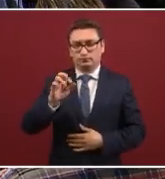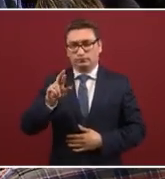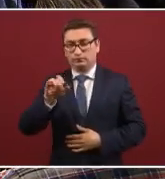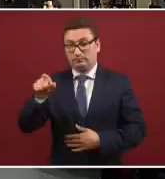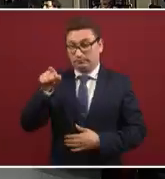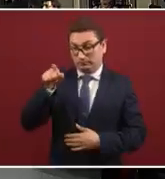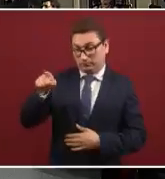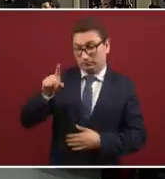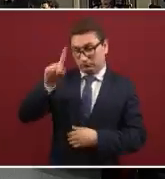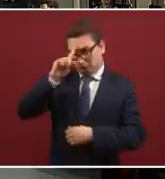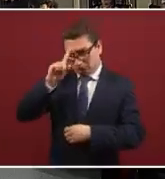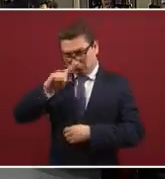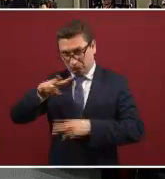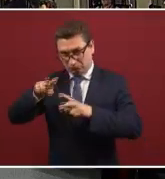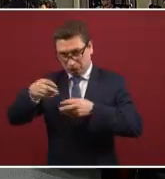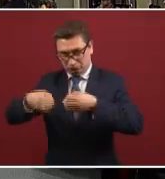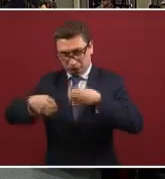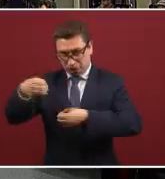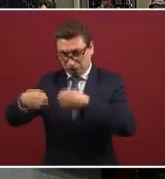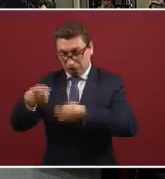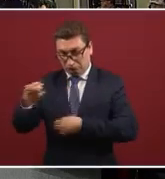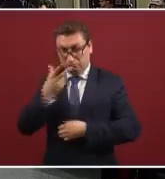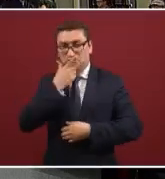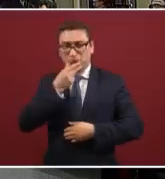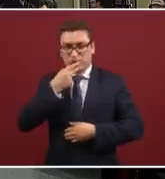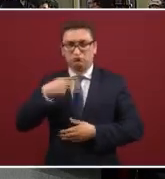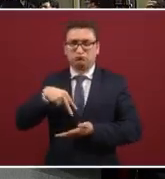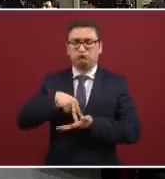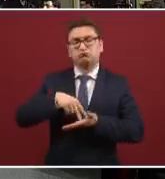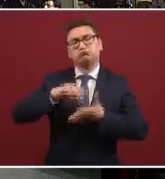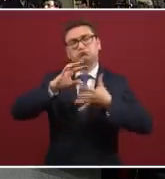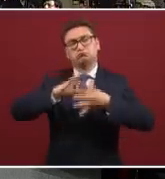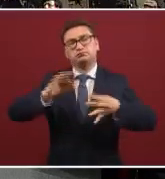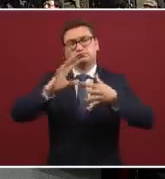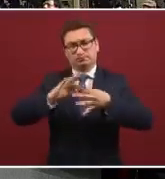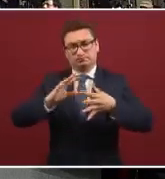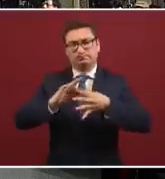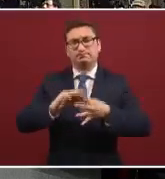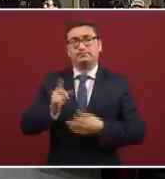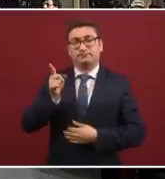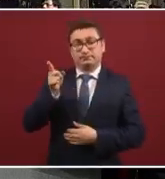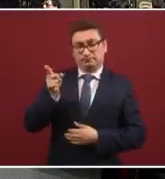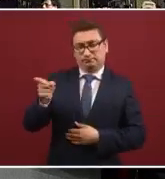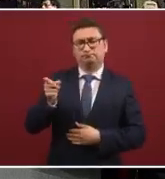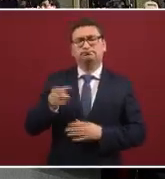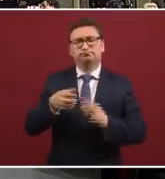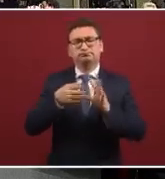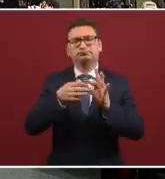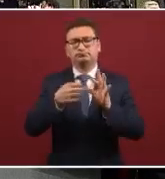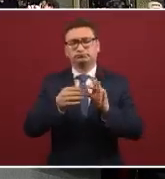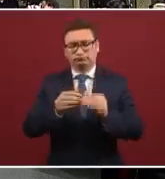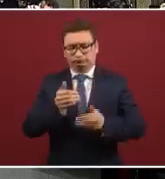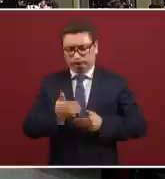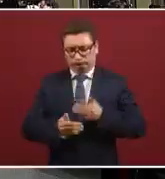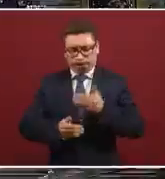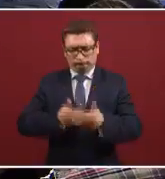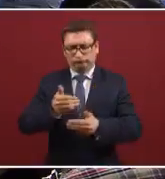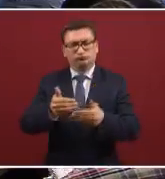es el consejero jurídico de la Presidencia, para que él explique sobre el